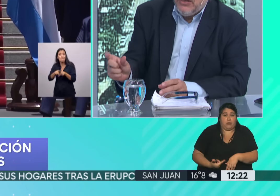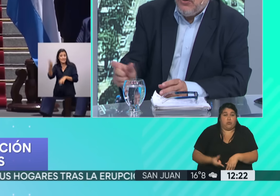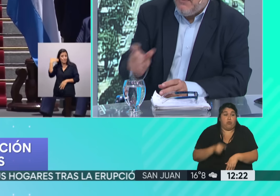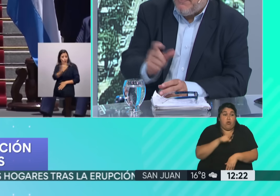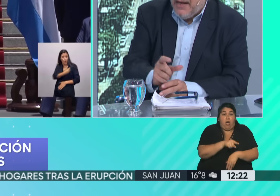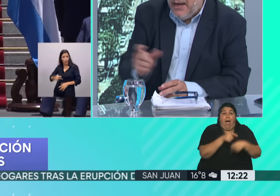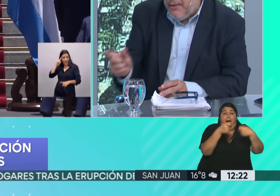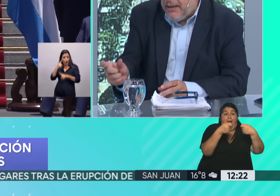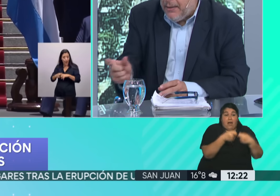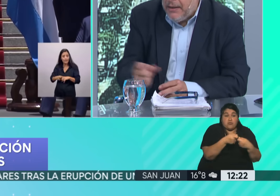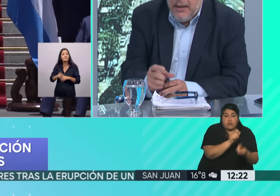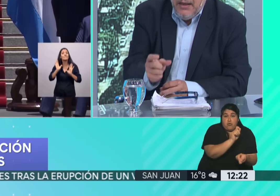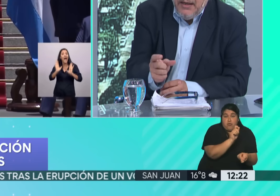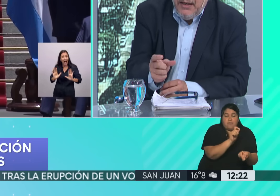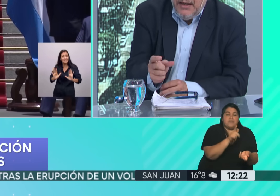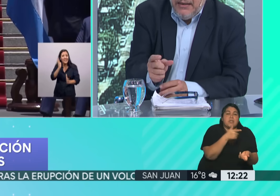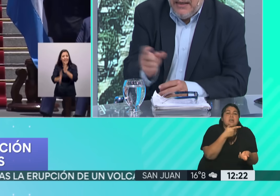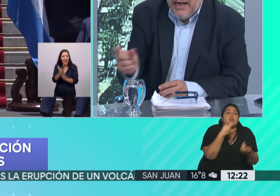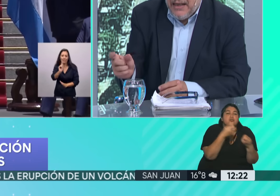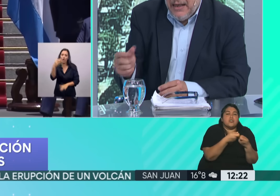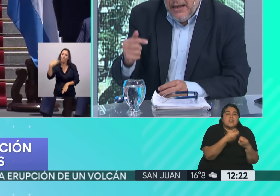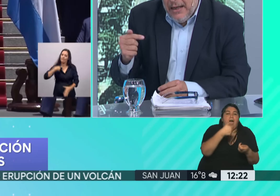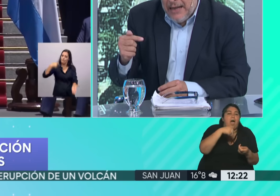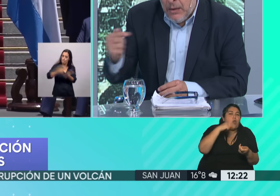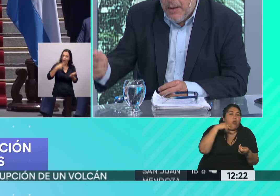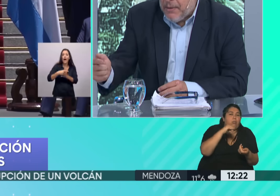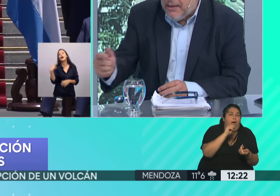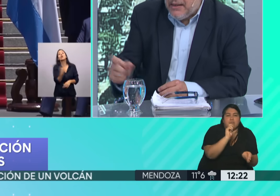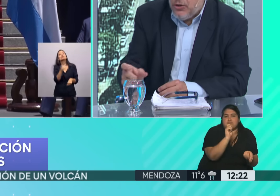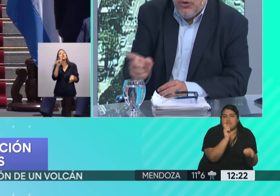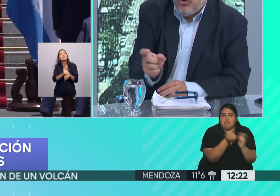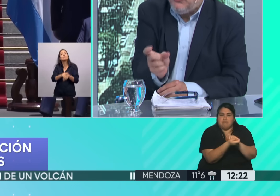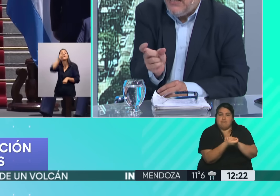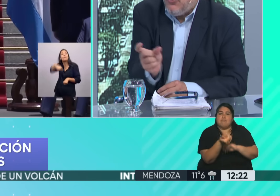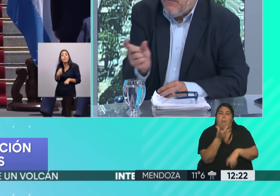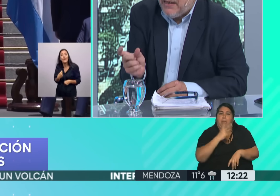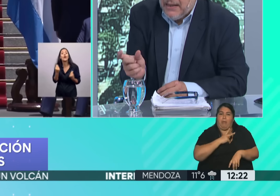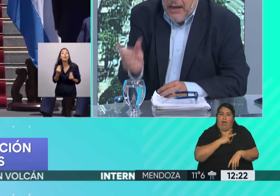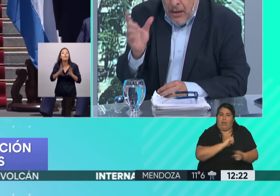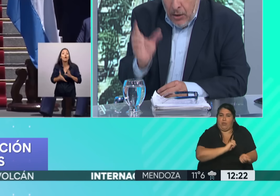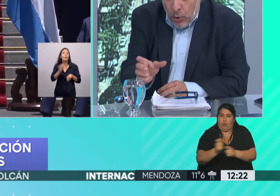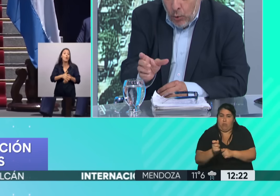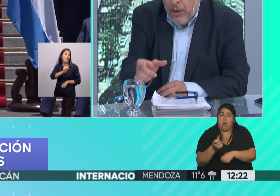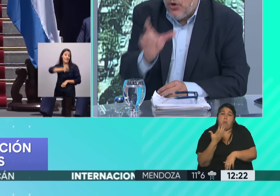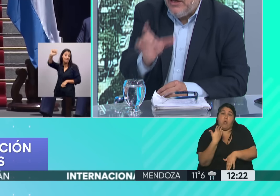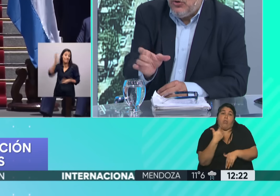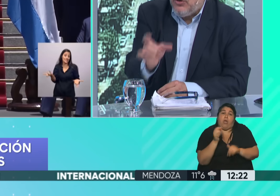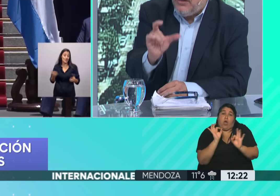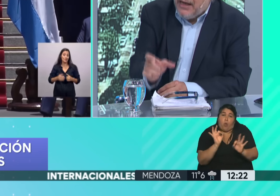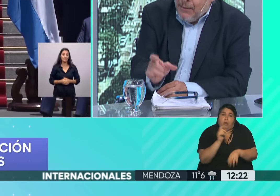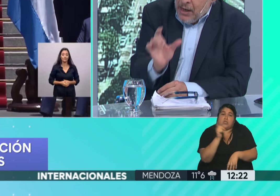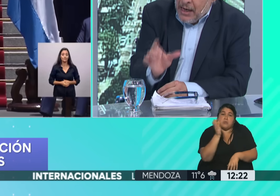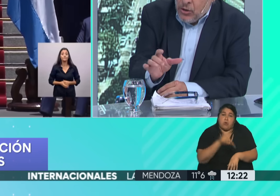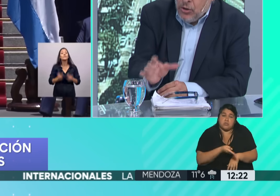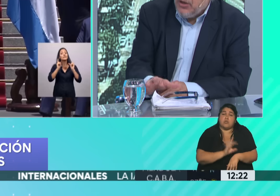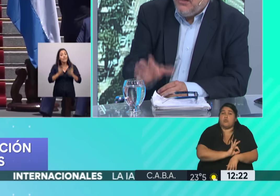sociedades anónimas para evidentemente eh tratar de ir hacia una privatización total o parcial cuidado con esto